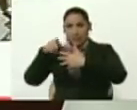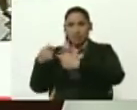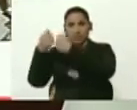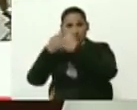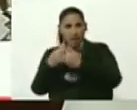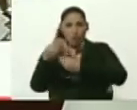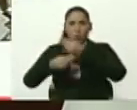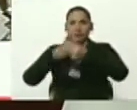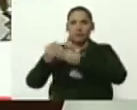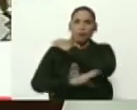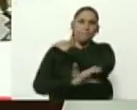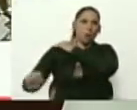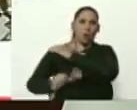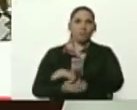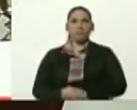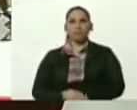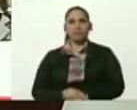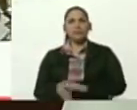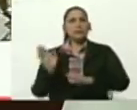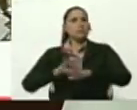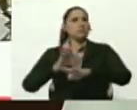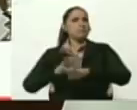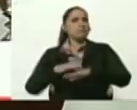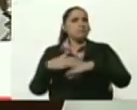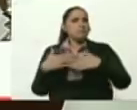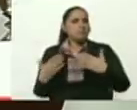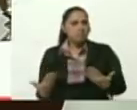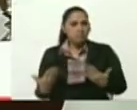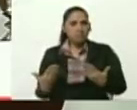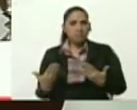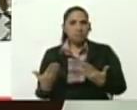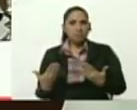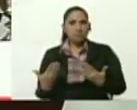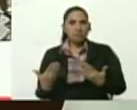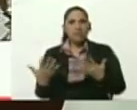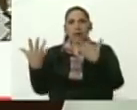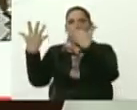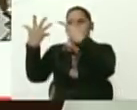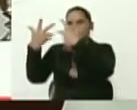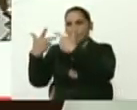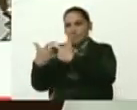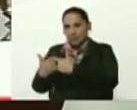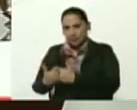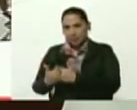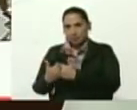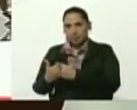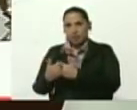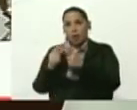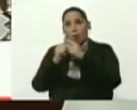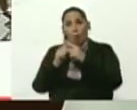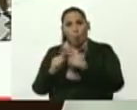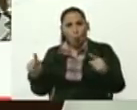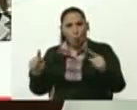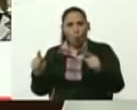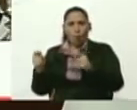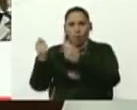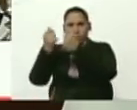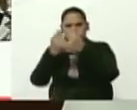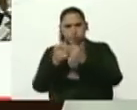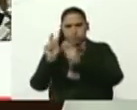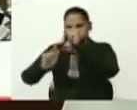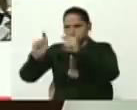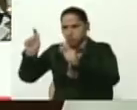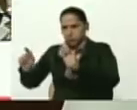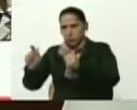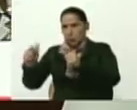esguace, ¿qué estará pasando con los fondos que administran otra caterva de ampones designados a